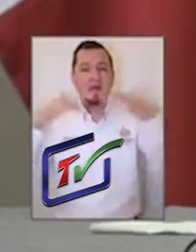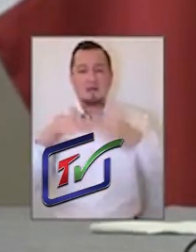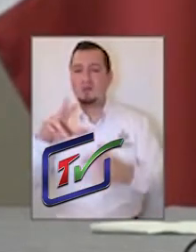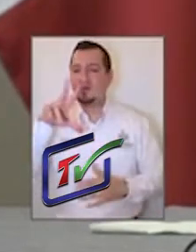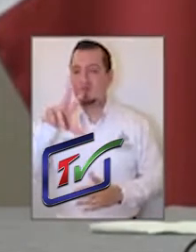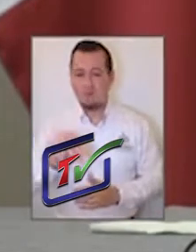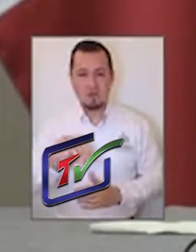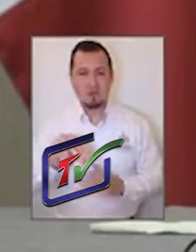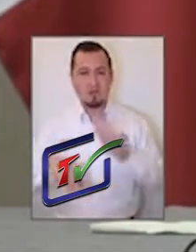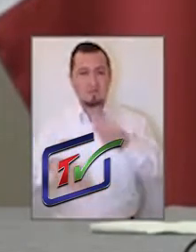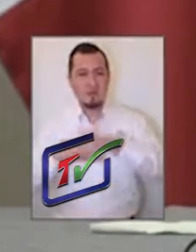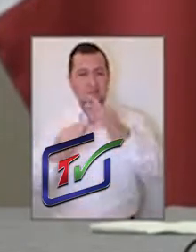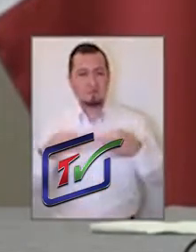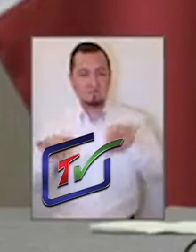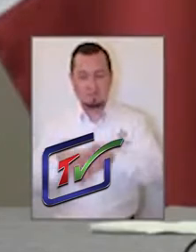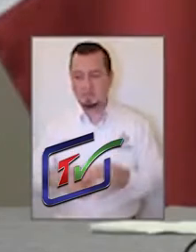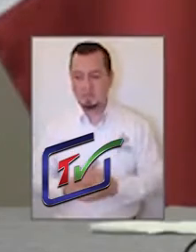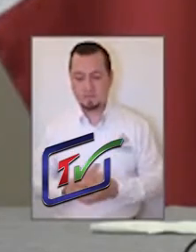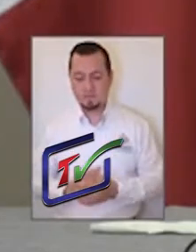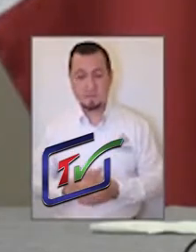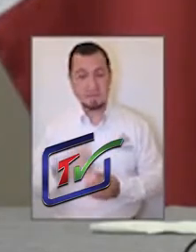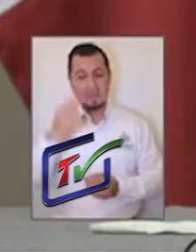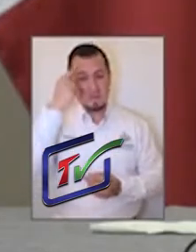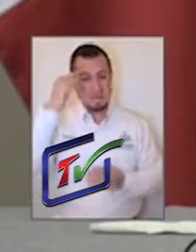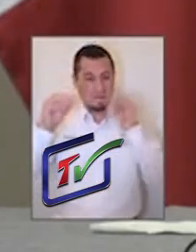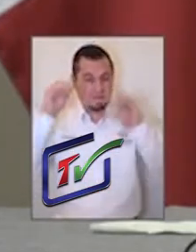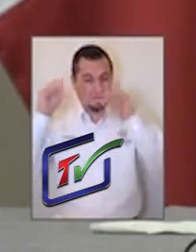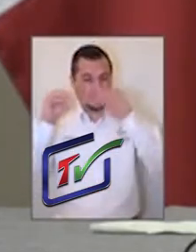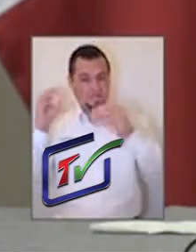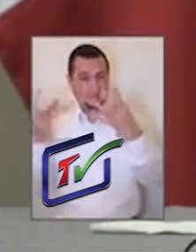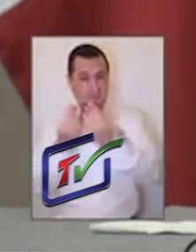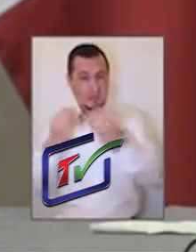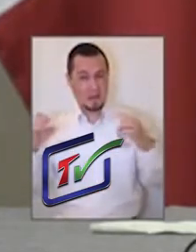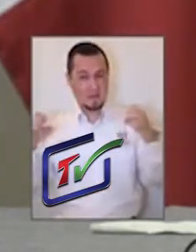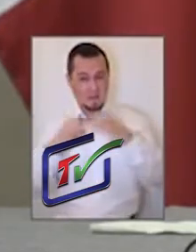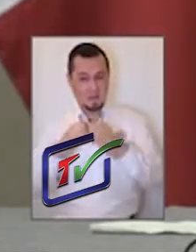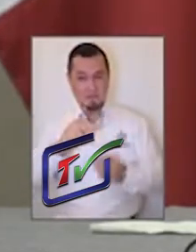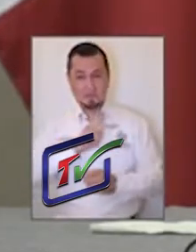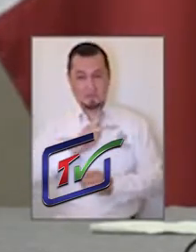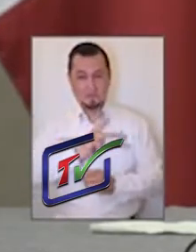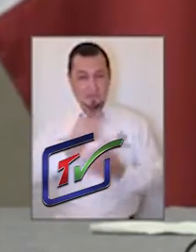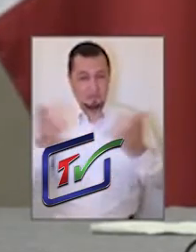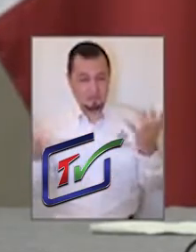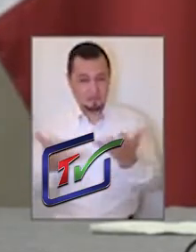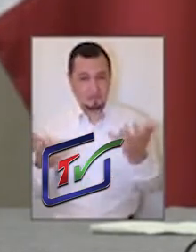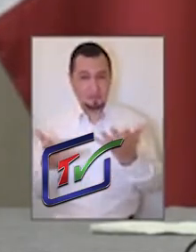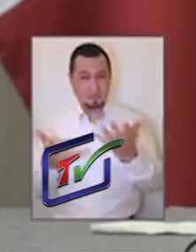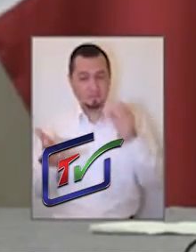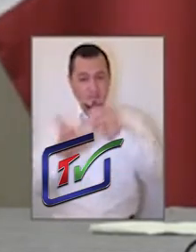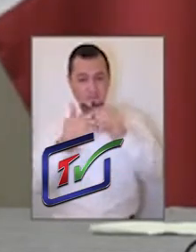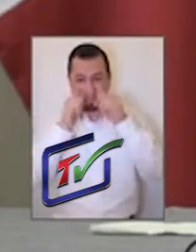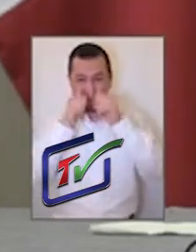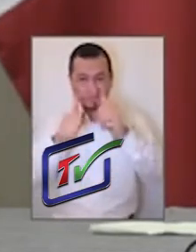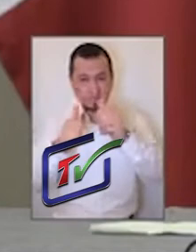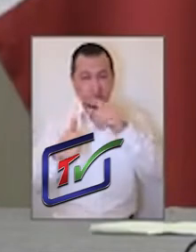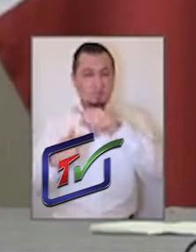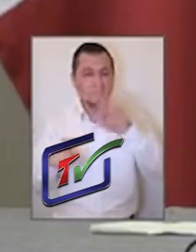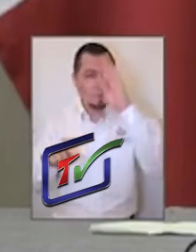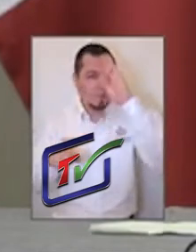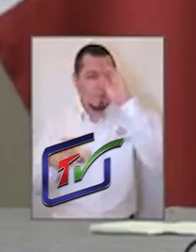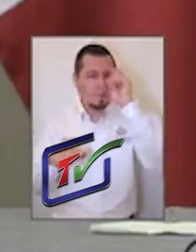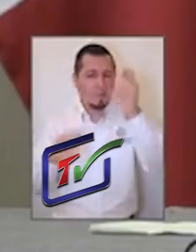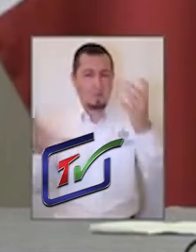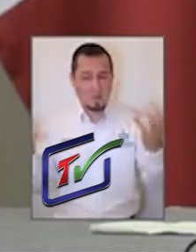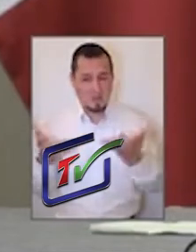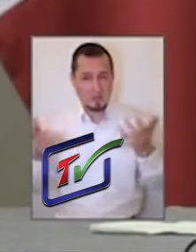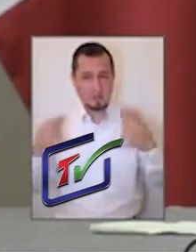aglomeraciones que ponen en riesgo a quienes más queremos. El diseño del botón de emergencia se hizo específicamente